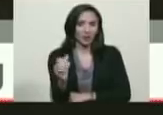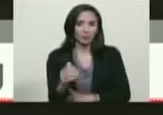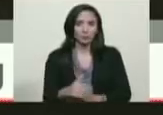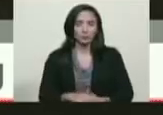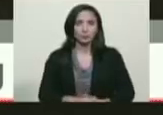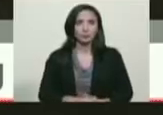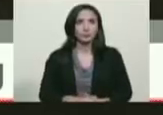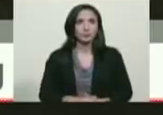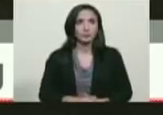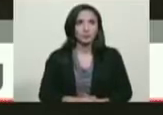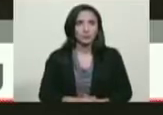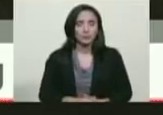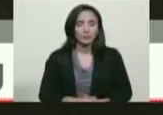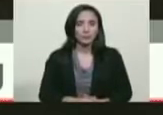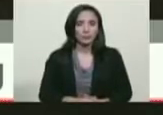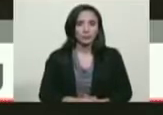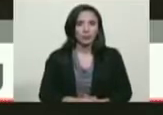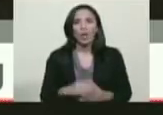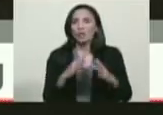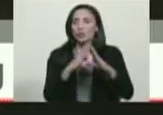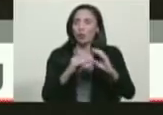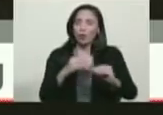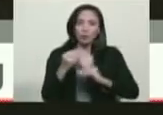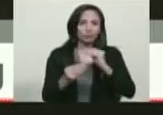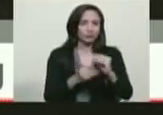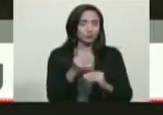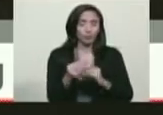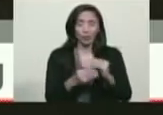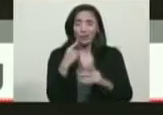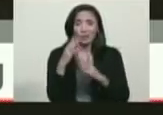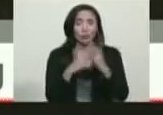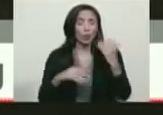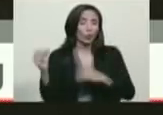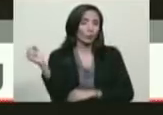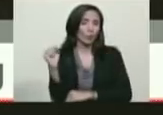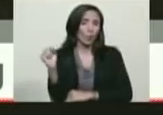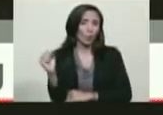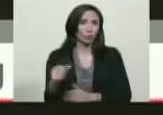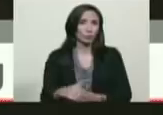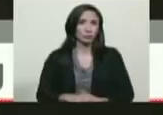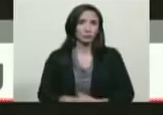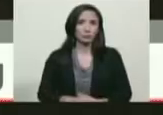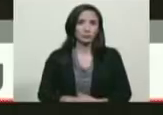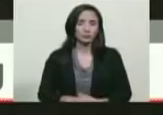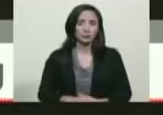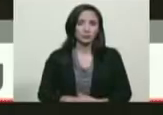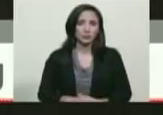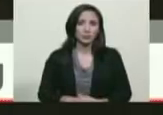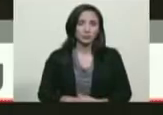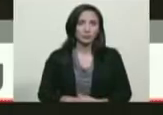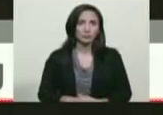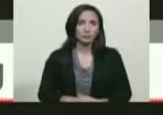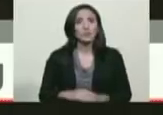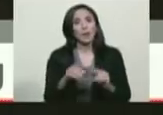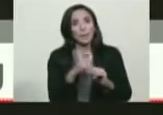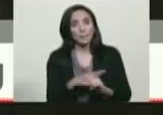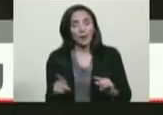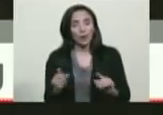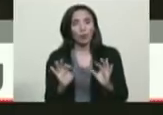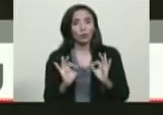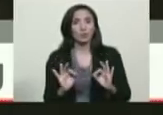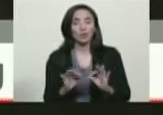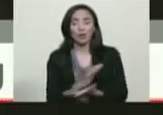desacato y cuyos actos son absolutamente nulos, pero específicamente consisten en el asalto